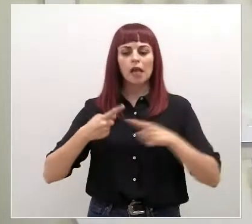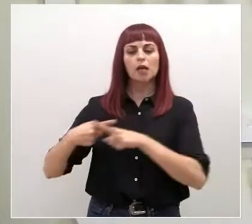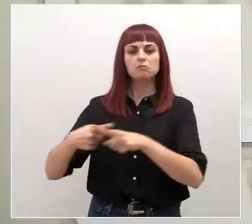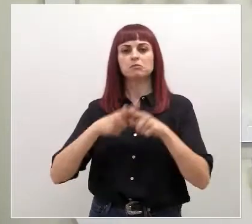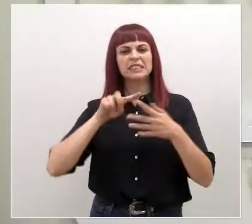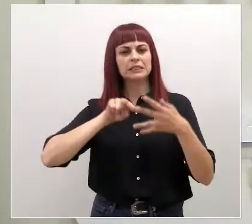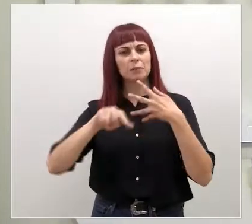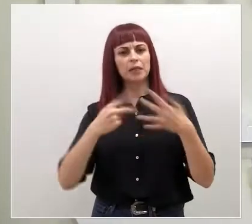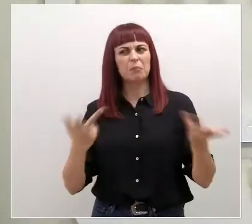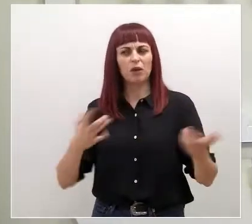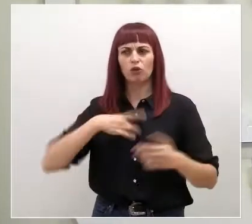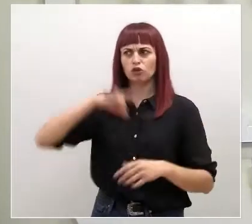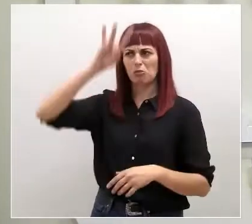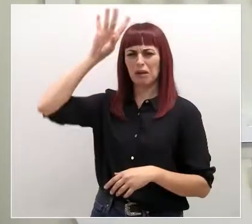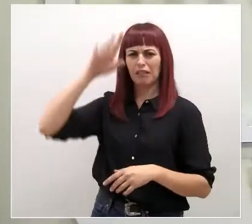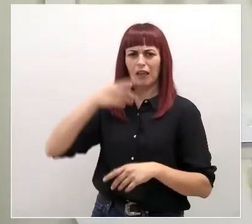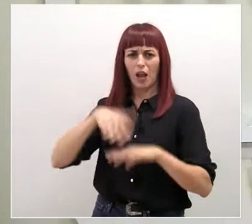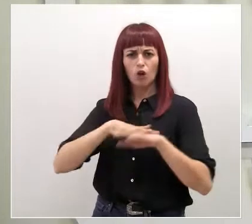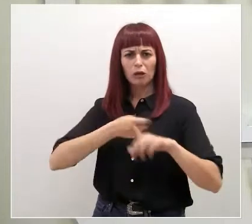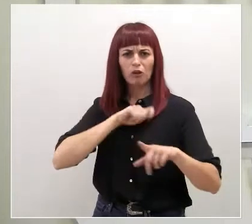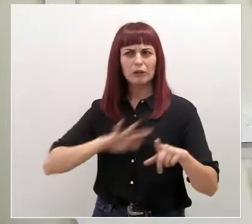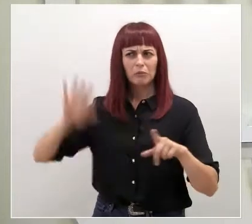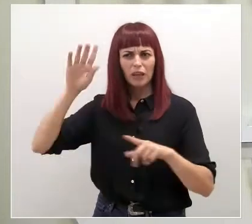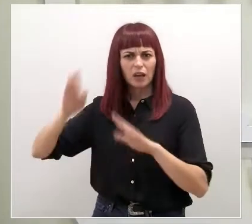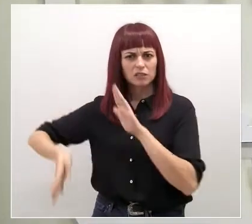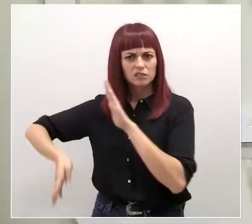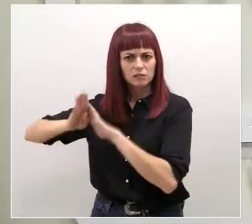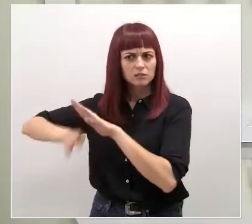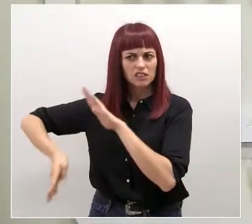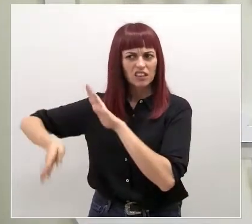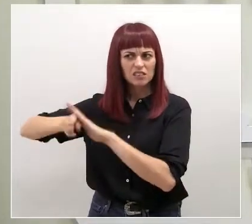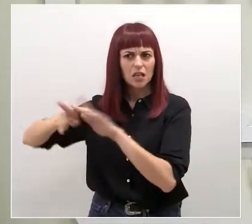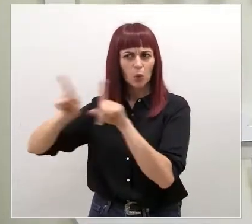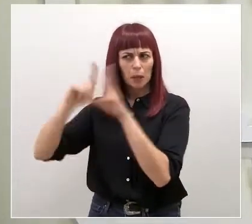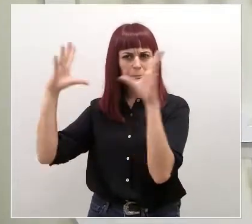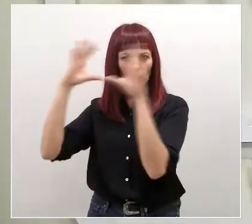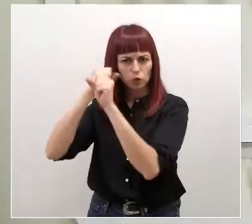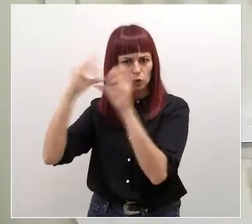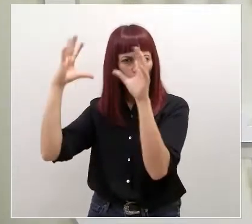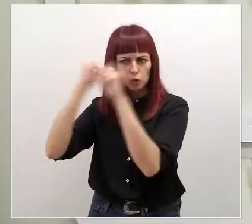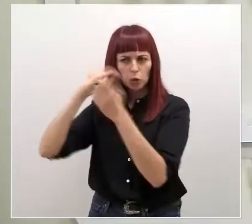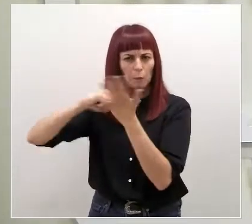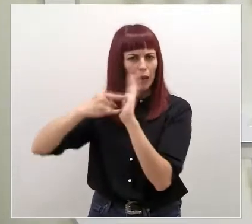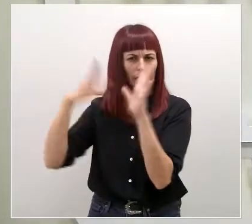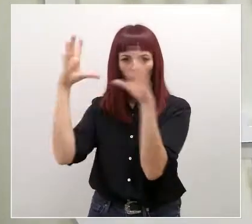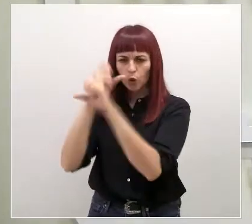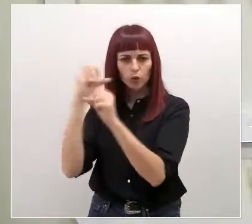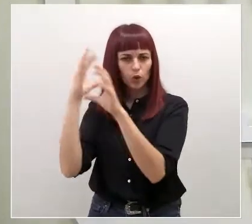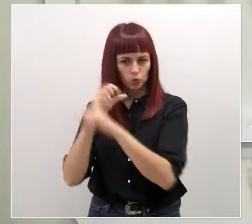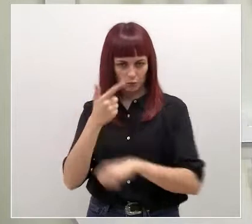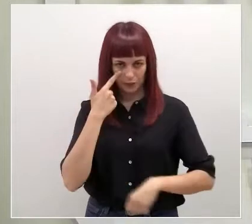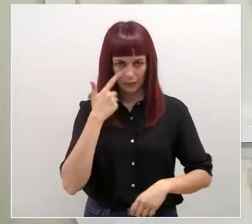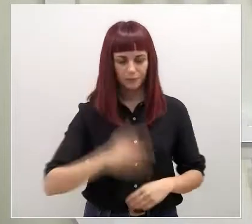nos sorprende, el Gobierno de España sigue aplicando opacidad sobre sus planes.